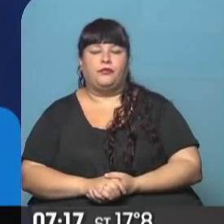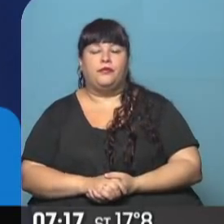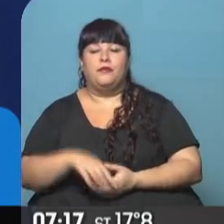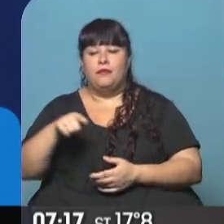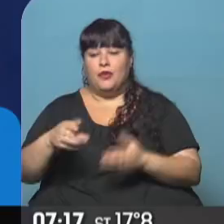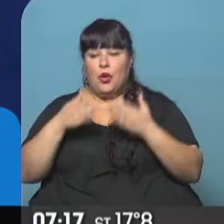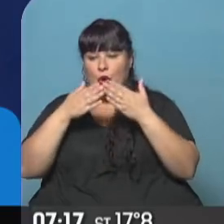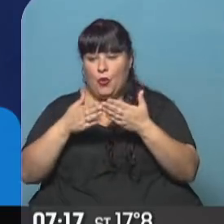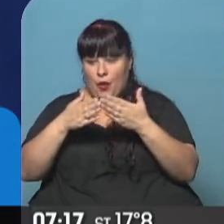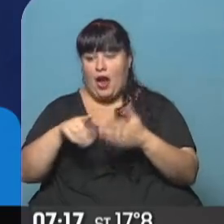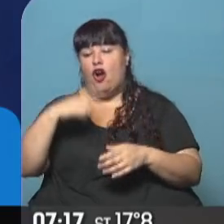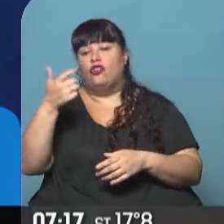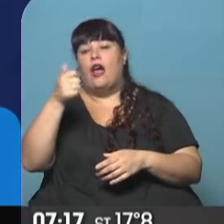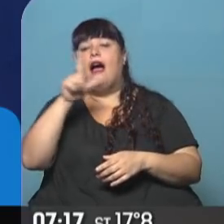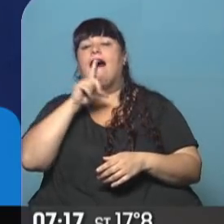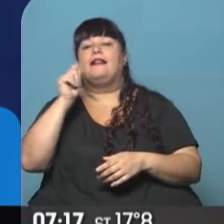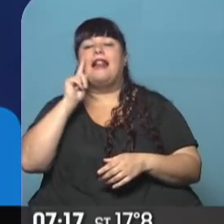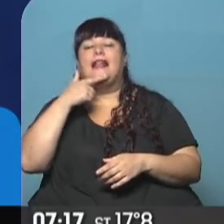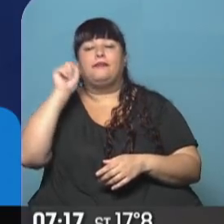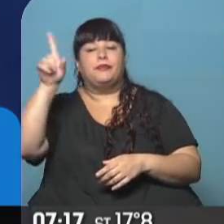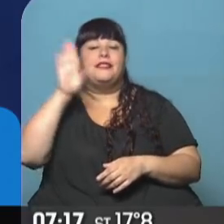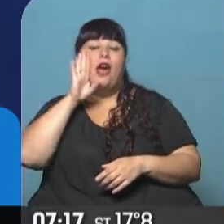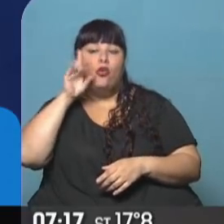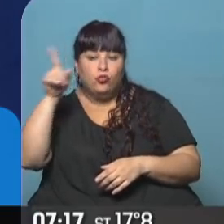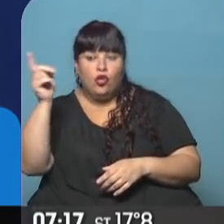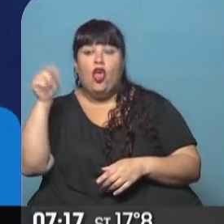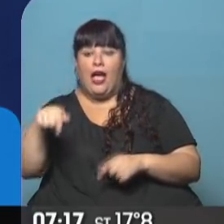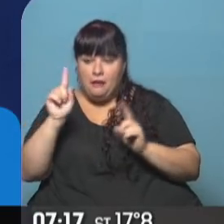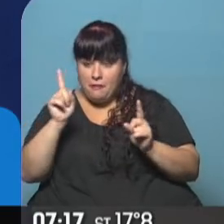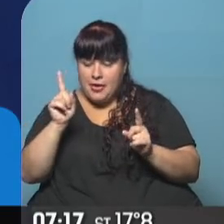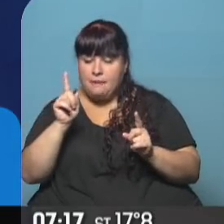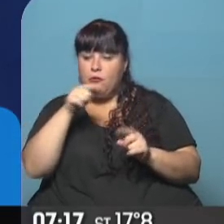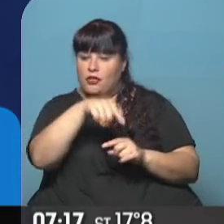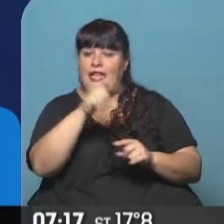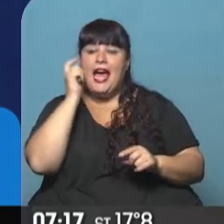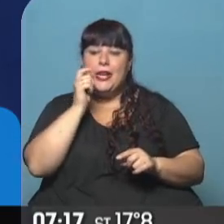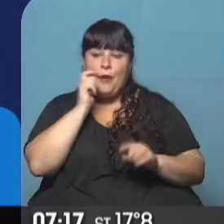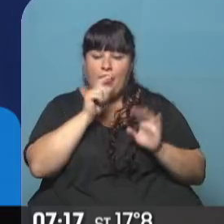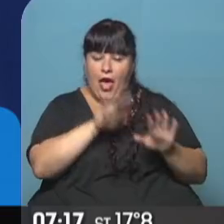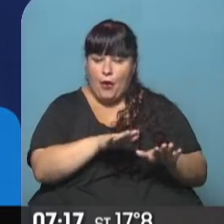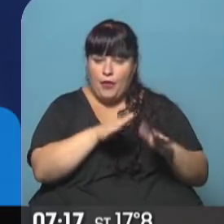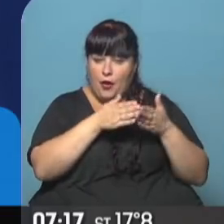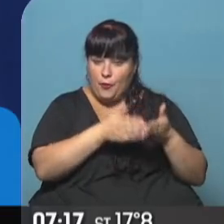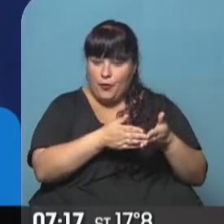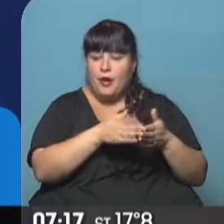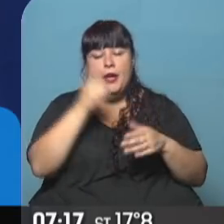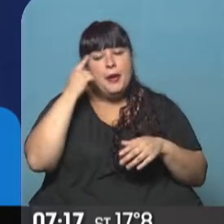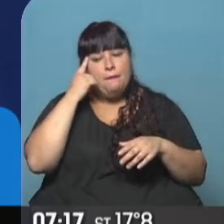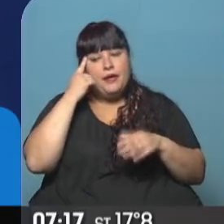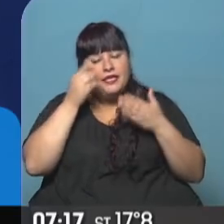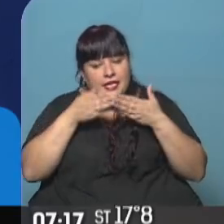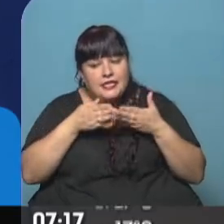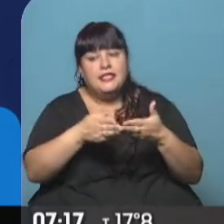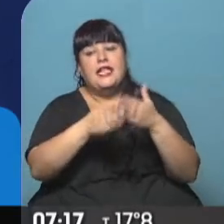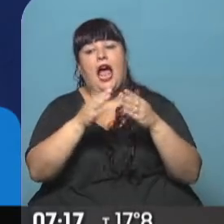Este buque y el Atlantis, que es de Estados Unidos, que en este momento se encuentra en Comodoro Rivadavia, tiene previsto